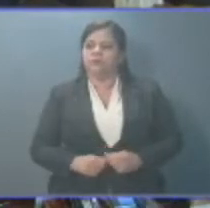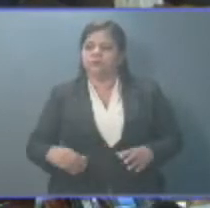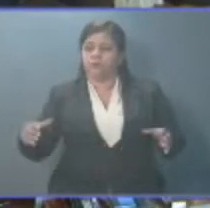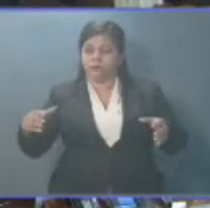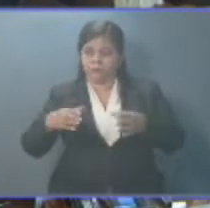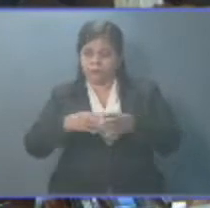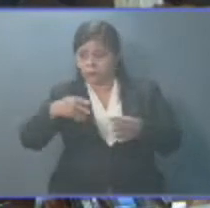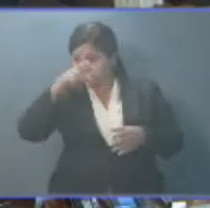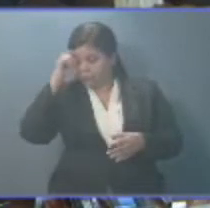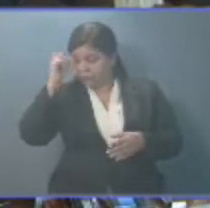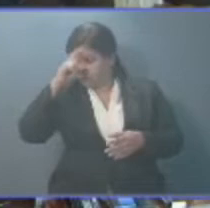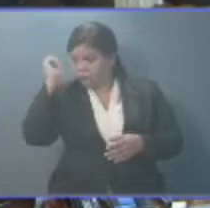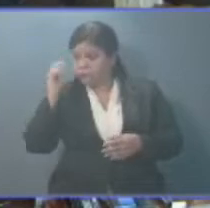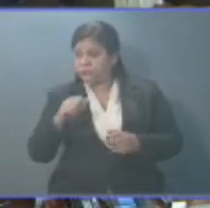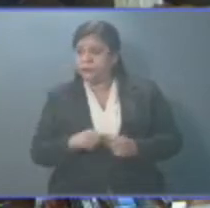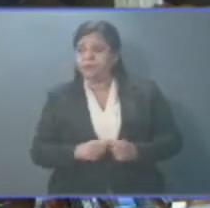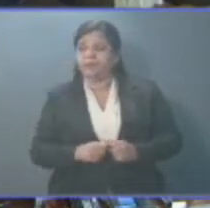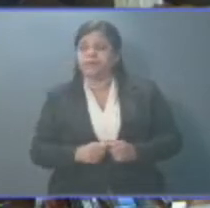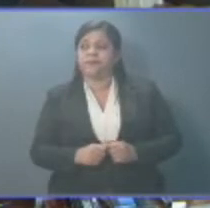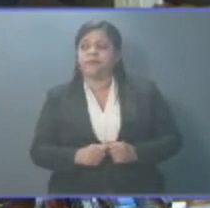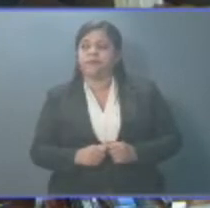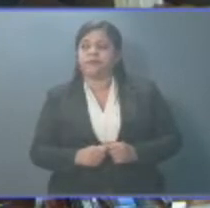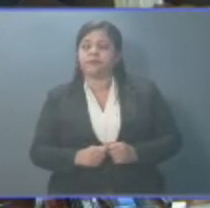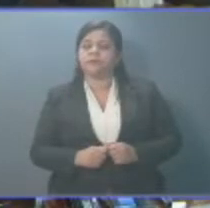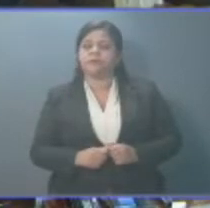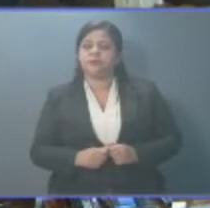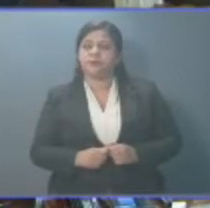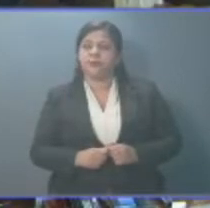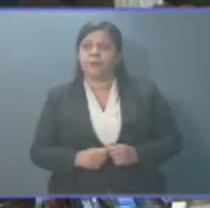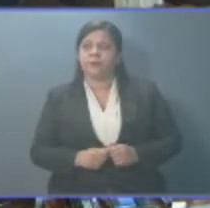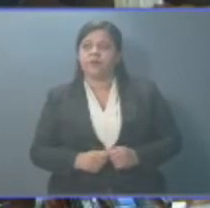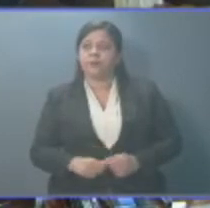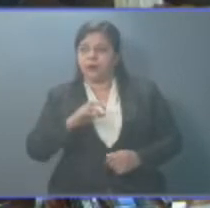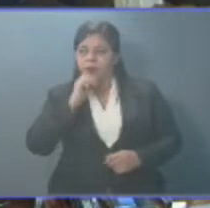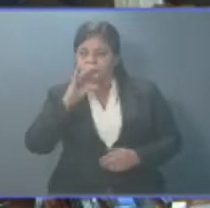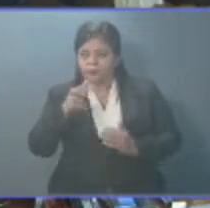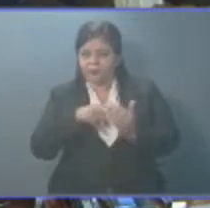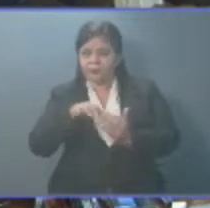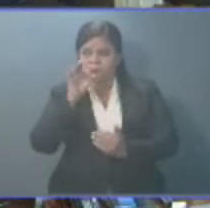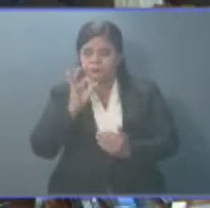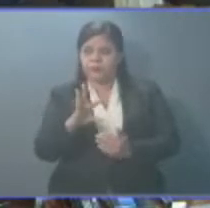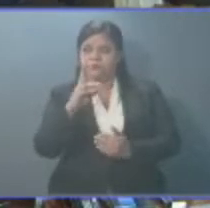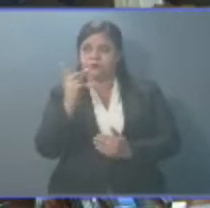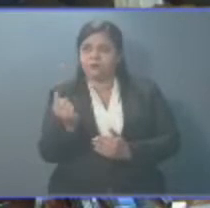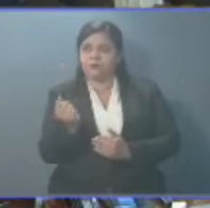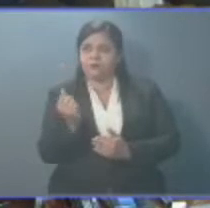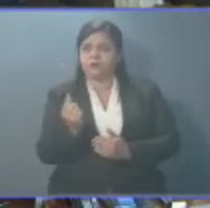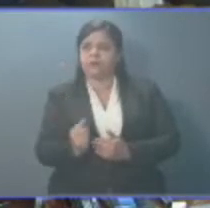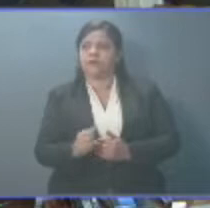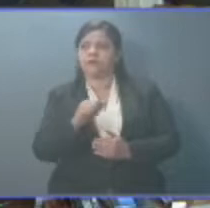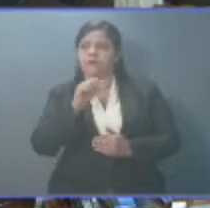Comisión de Trabajo y Previsión Social. Se refiere al expediente número